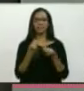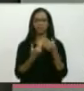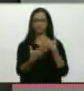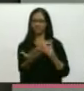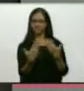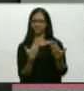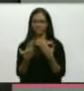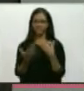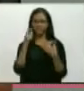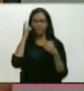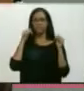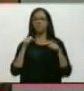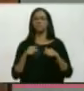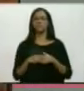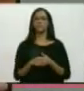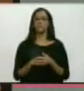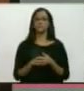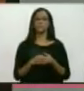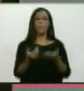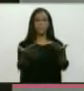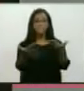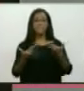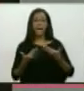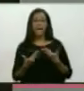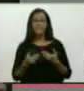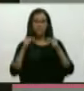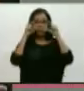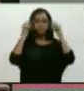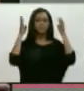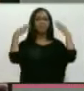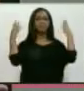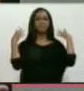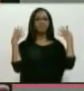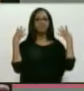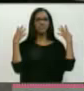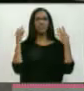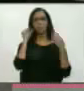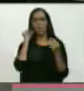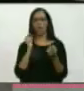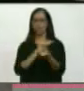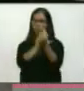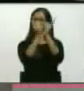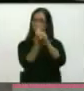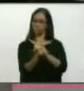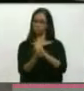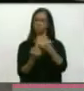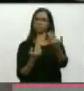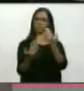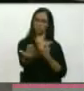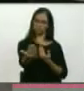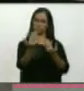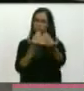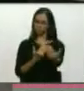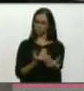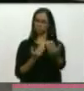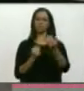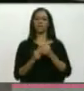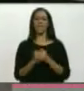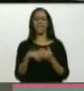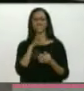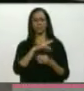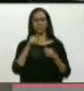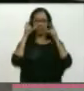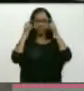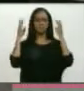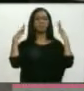día de hoy. Sí, ¿verdad? Mándenos a Luisa Ortega por Aída Merlano. hay cosas que la señora Luisa Ortega o el